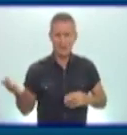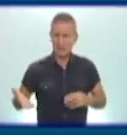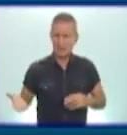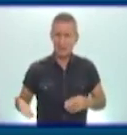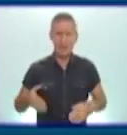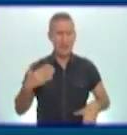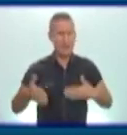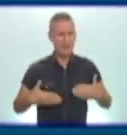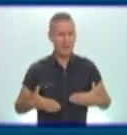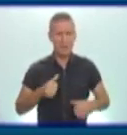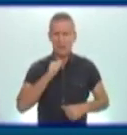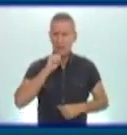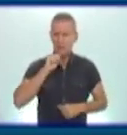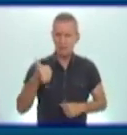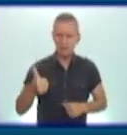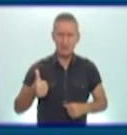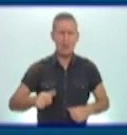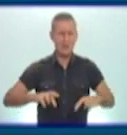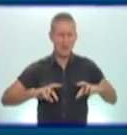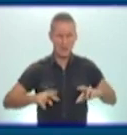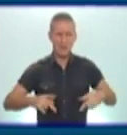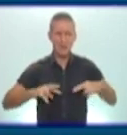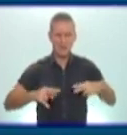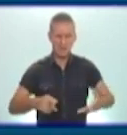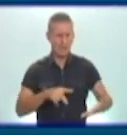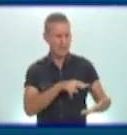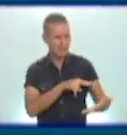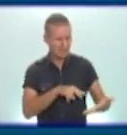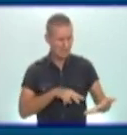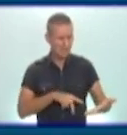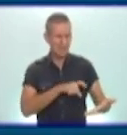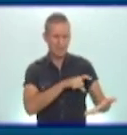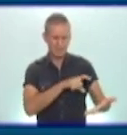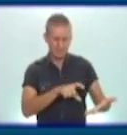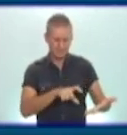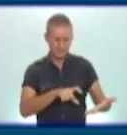Además, tuvieron la oportunidad de releer el texto.